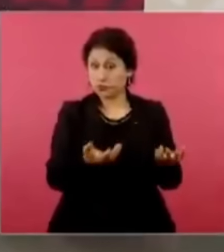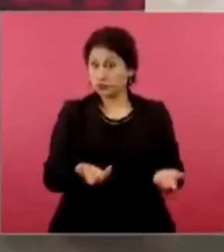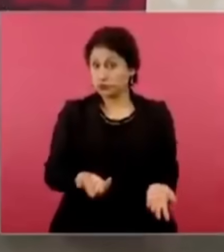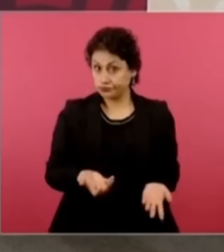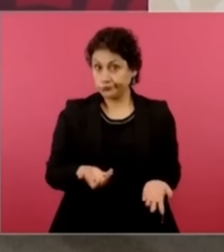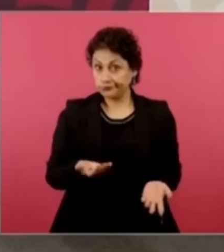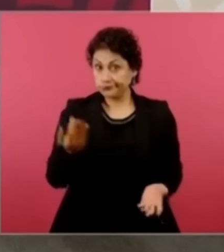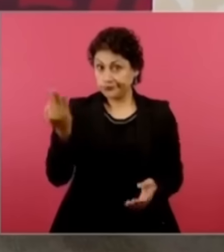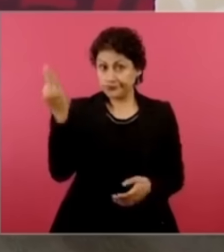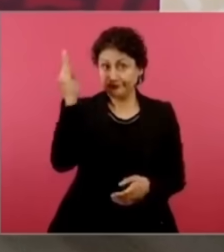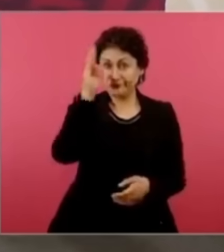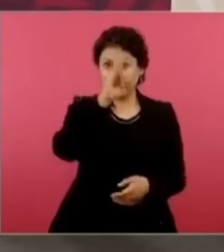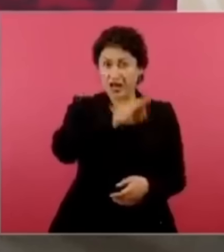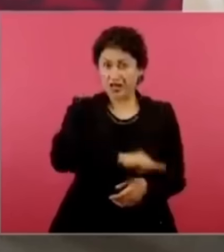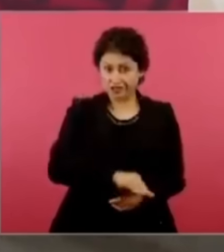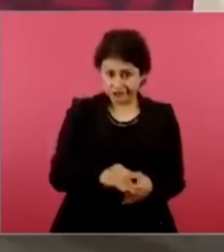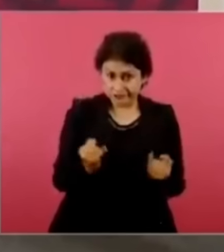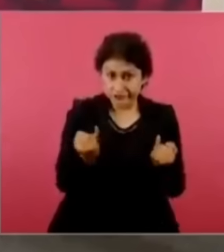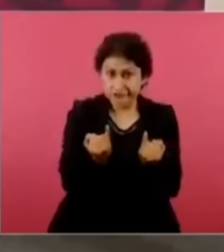farsa